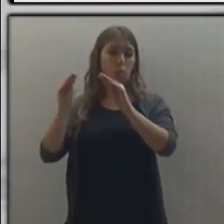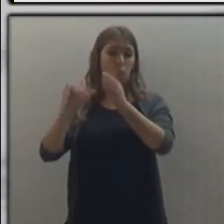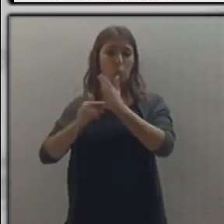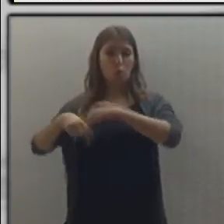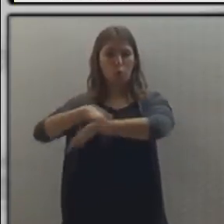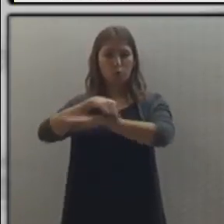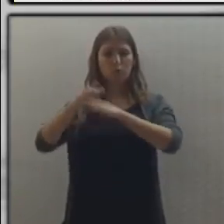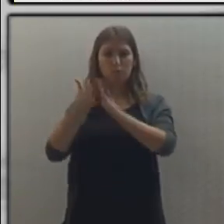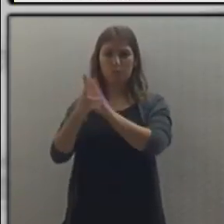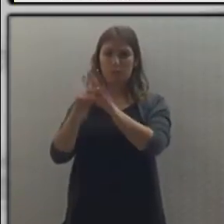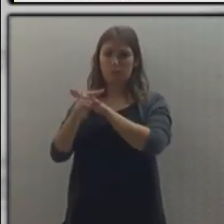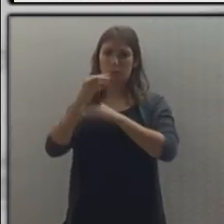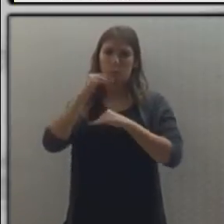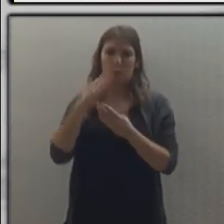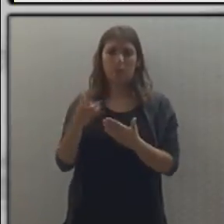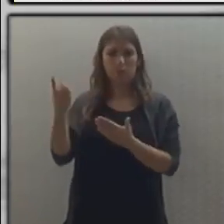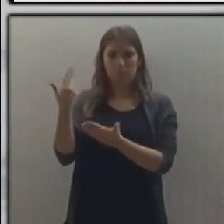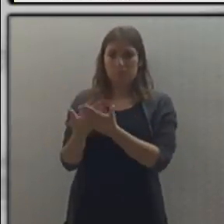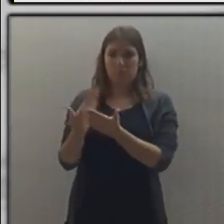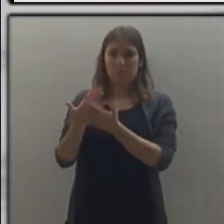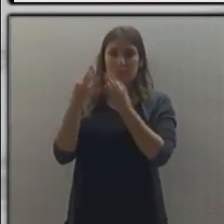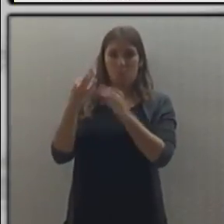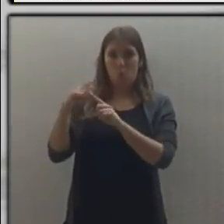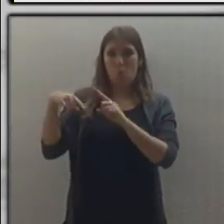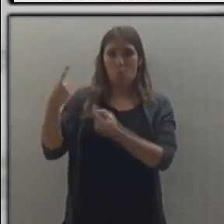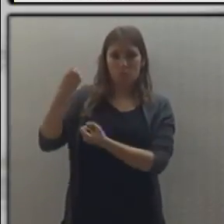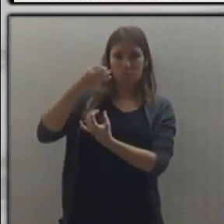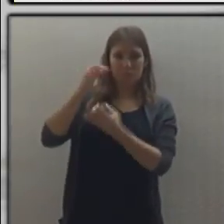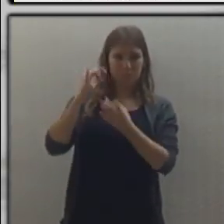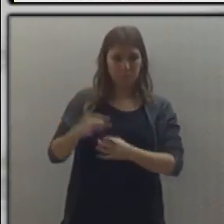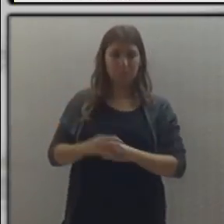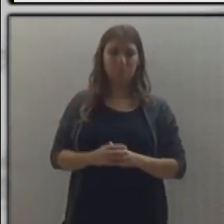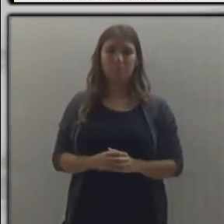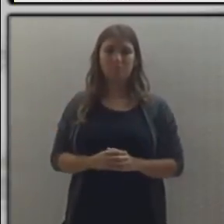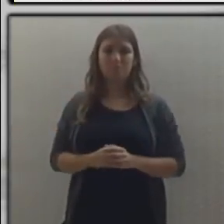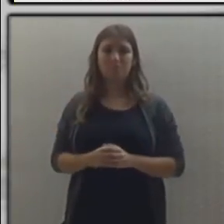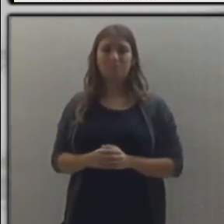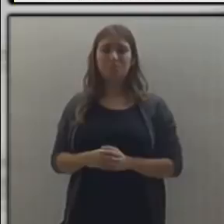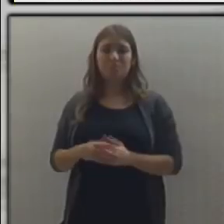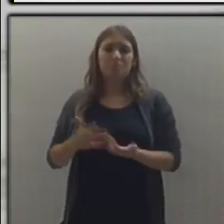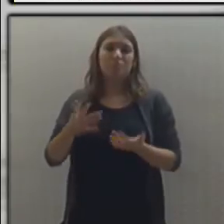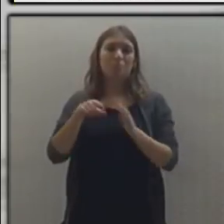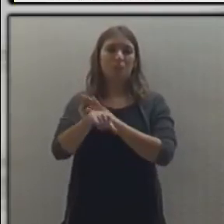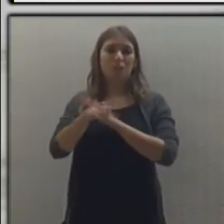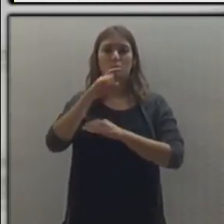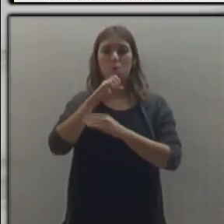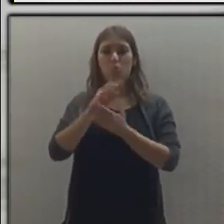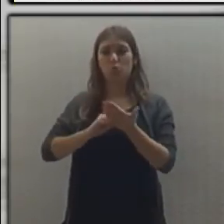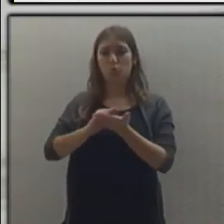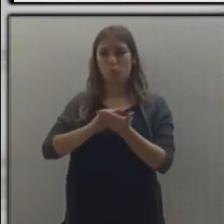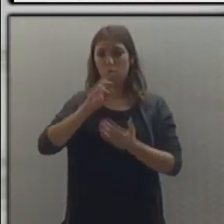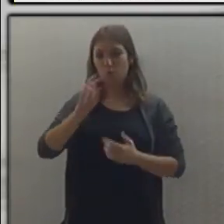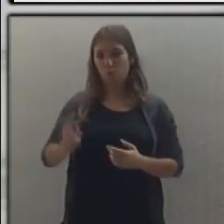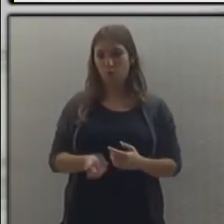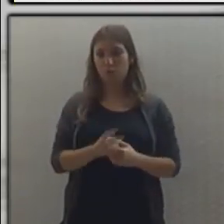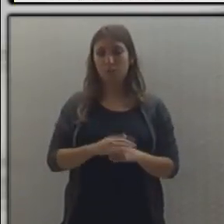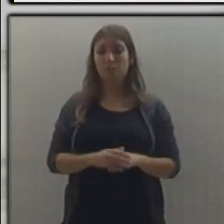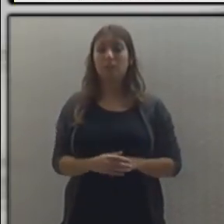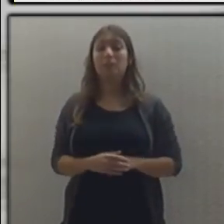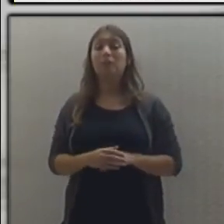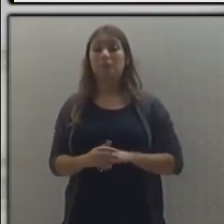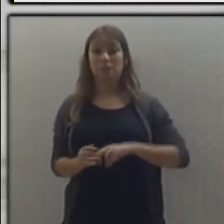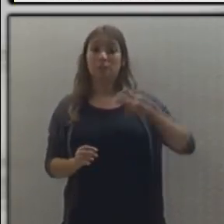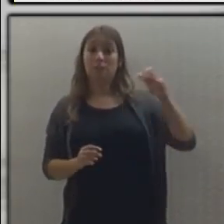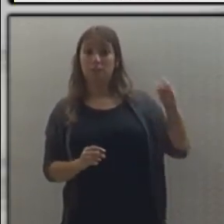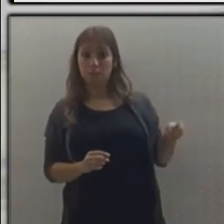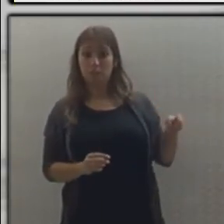de una buena gestión, y ella seguro que nos lo va a hacer llegar, ¿no? Cómo llevar a cabo esas soluciones. Y por otro lado